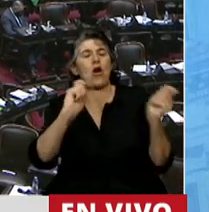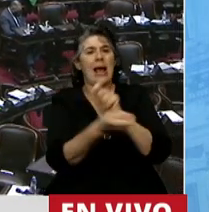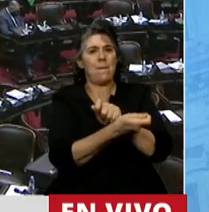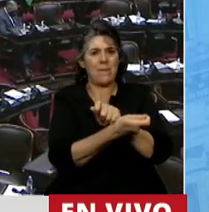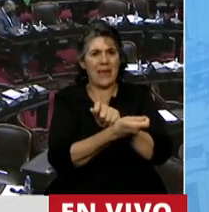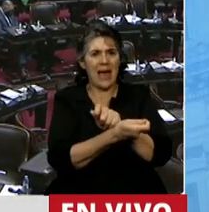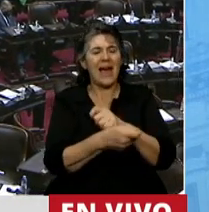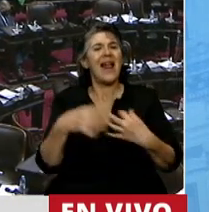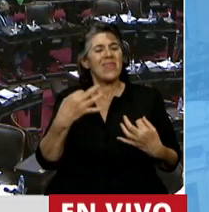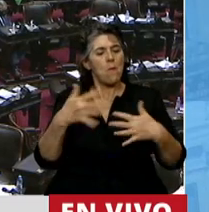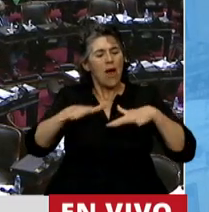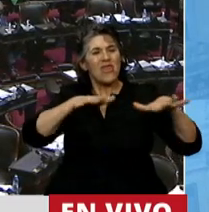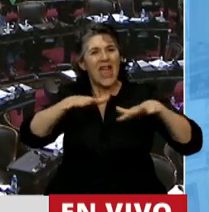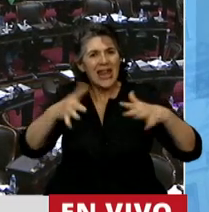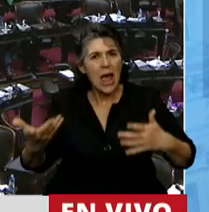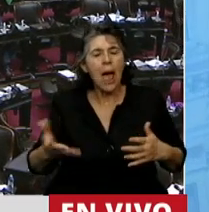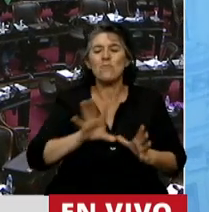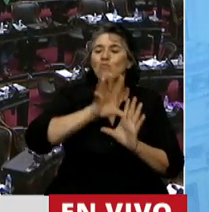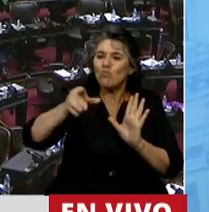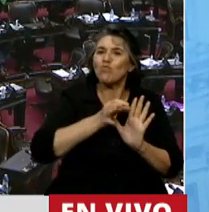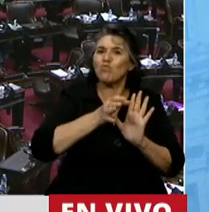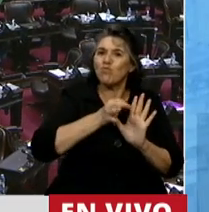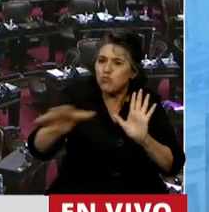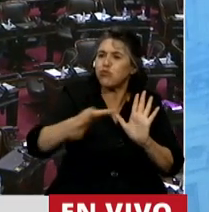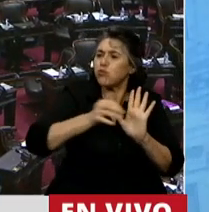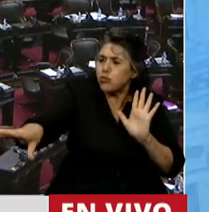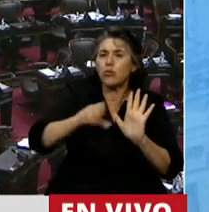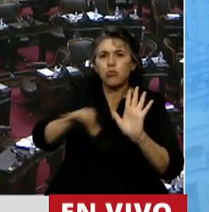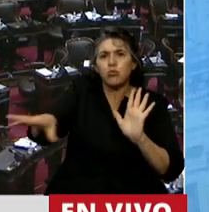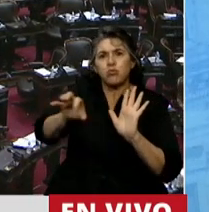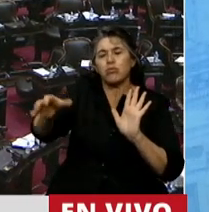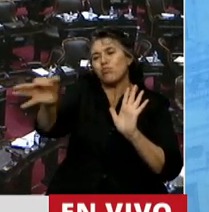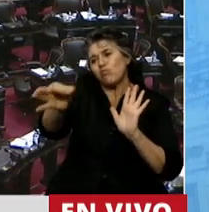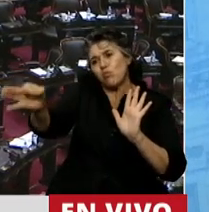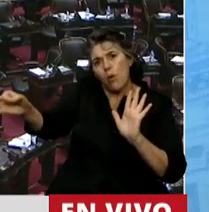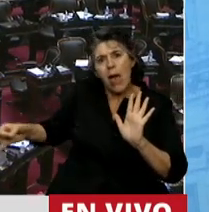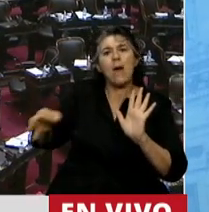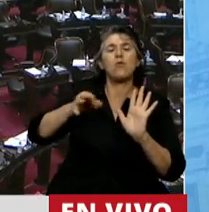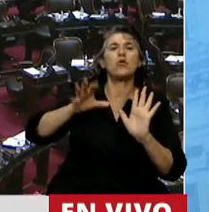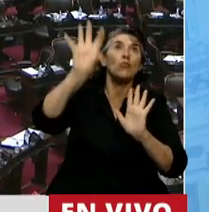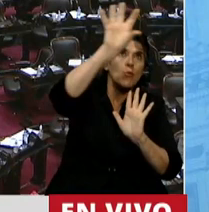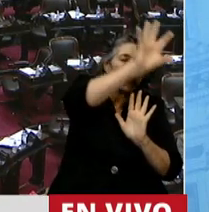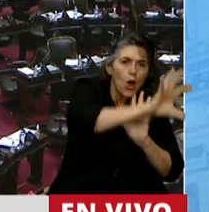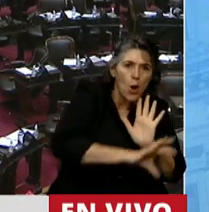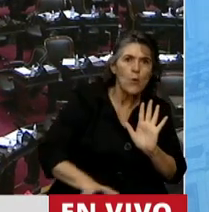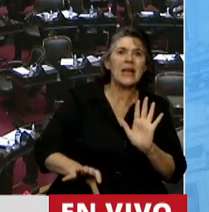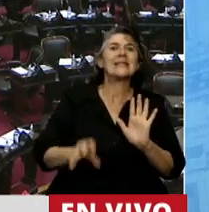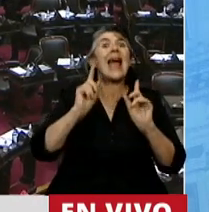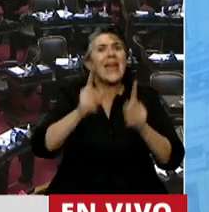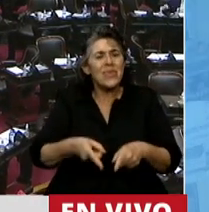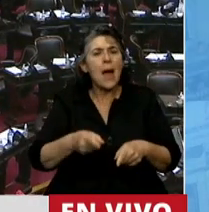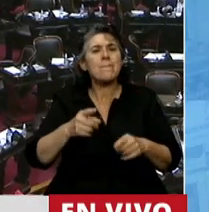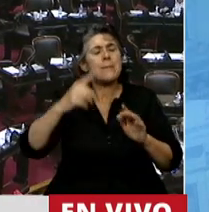Dinámico, territorial, preventivo. Créanme que